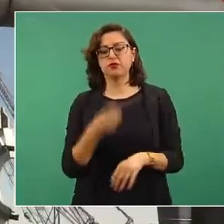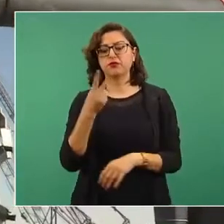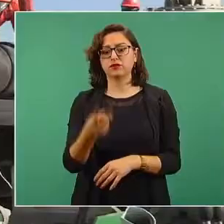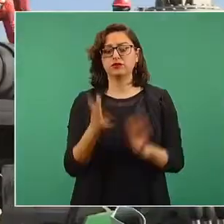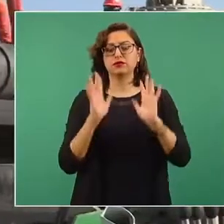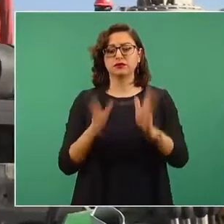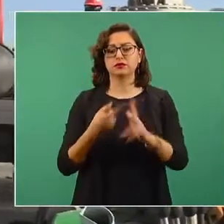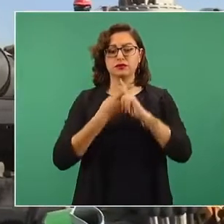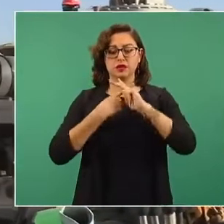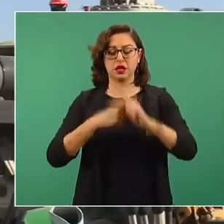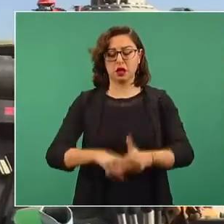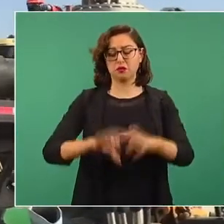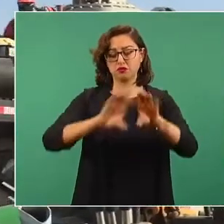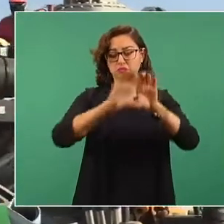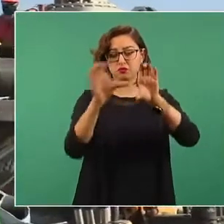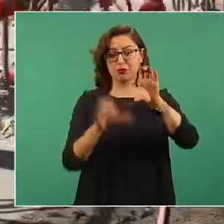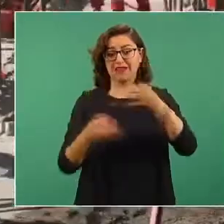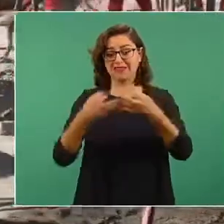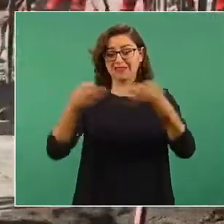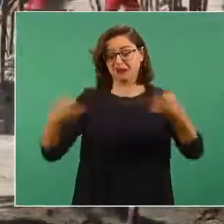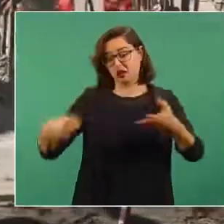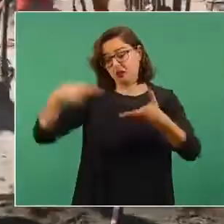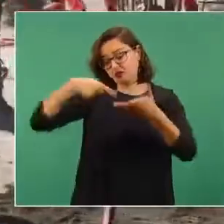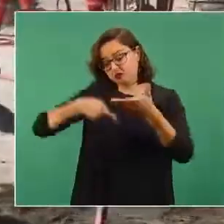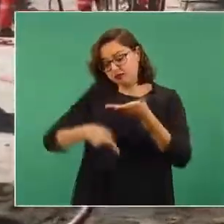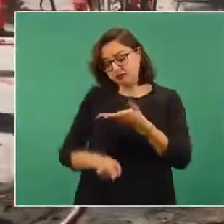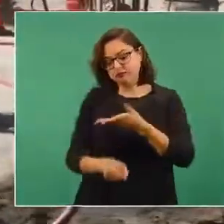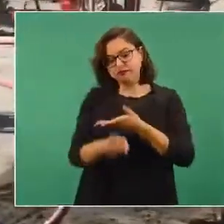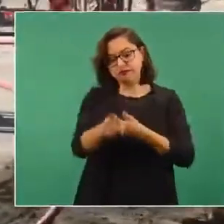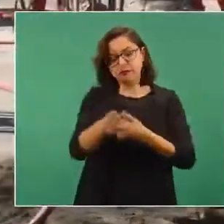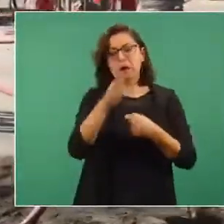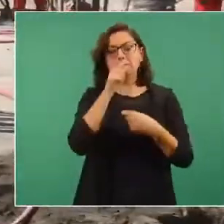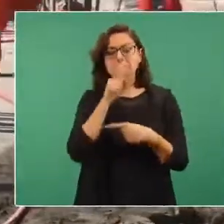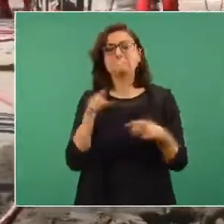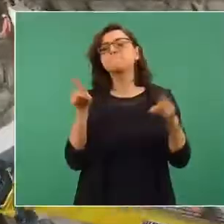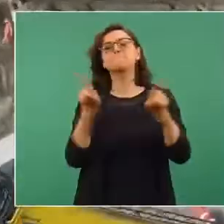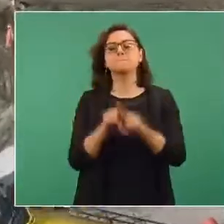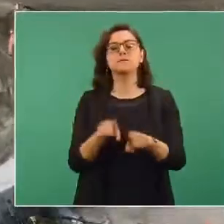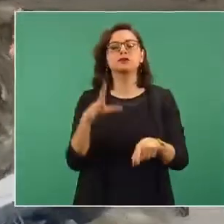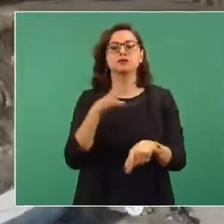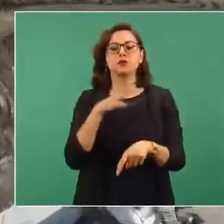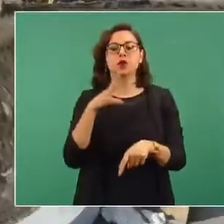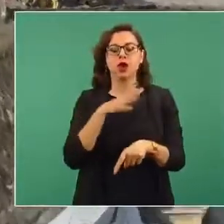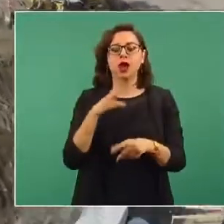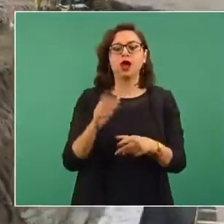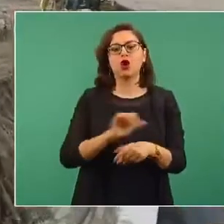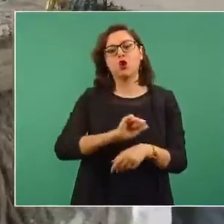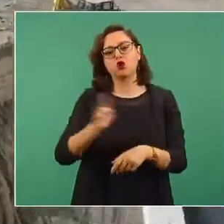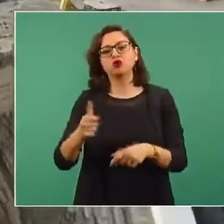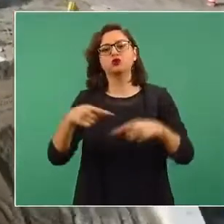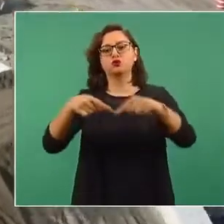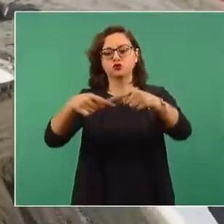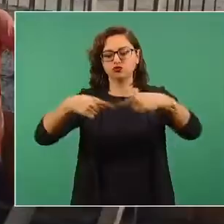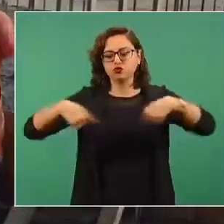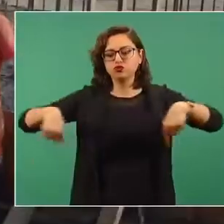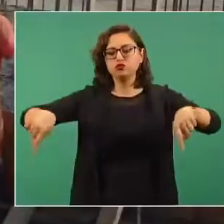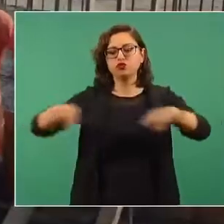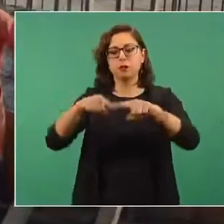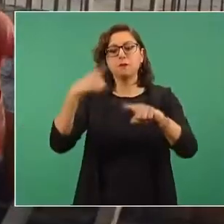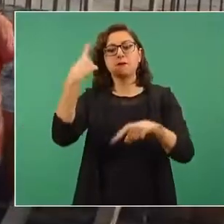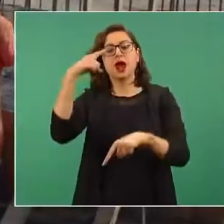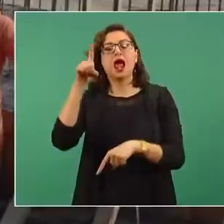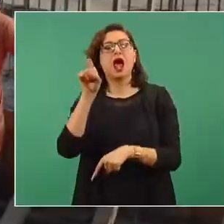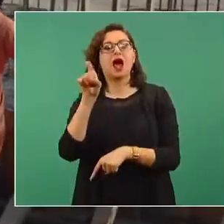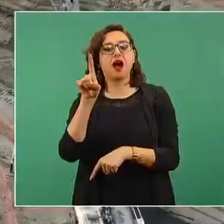de fabricación de tubería subterránea y se trabaja en la cimentación superficial de sus racks principales. En los tanques de almacenamiento de la planta de tratamiento de